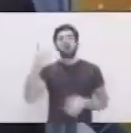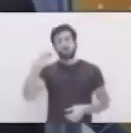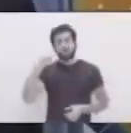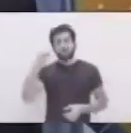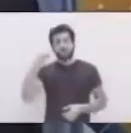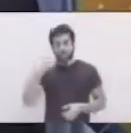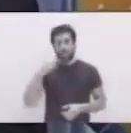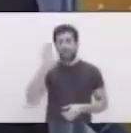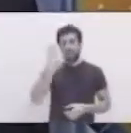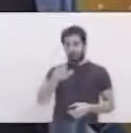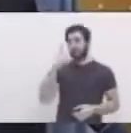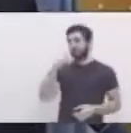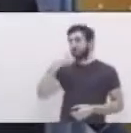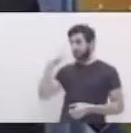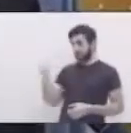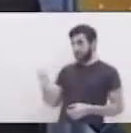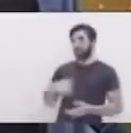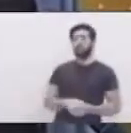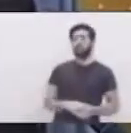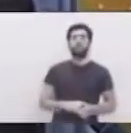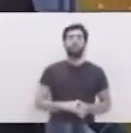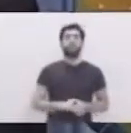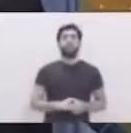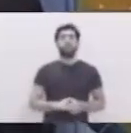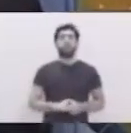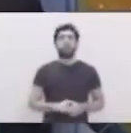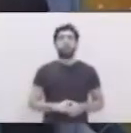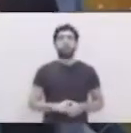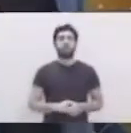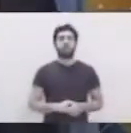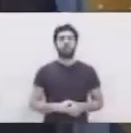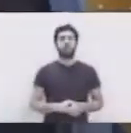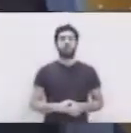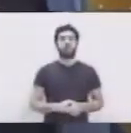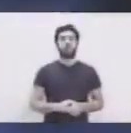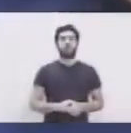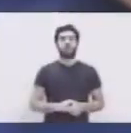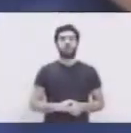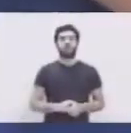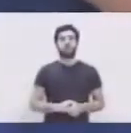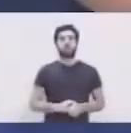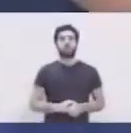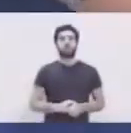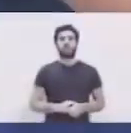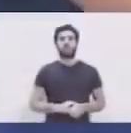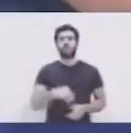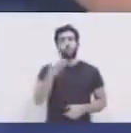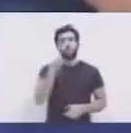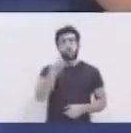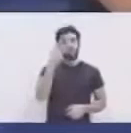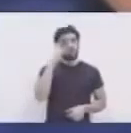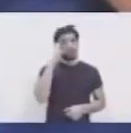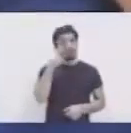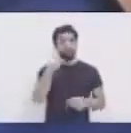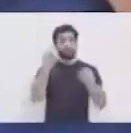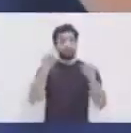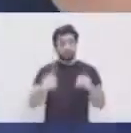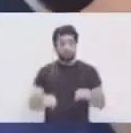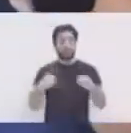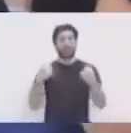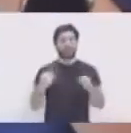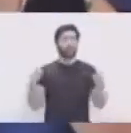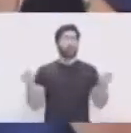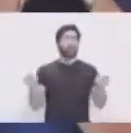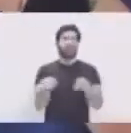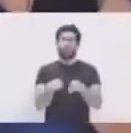¿Sí? Esta va a ser para la parte central de los ojitos de la jirafa. Perfecto. Recuerden que ustedes pueden hacer